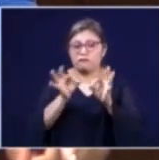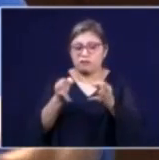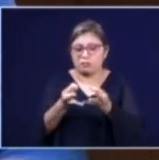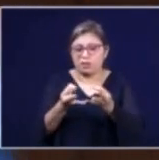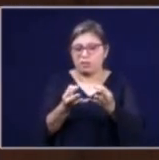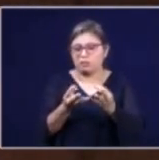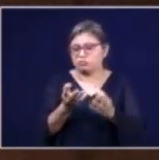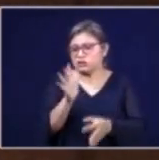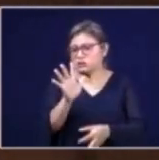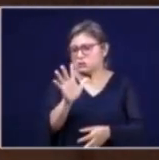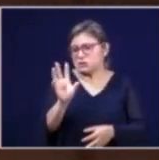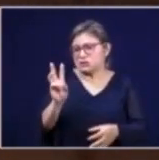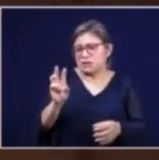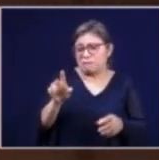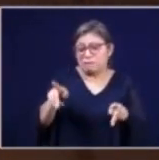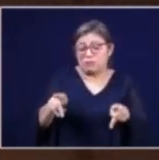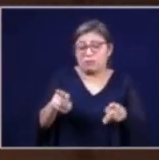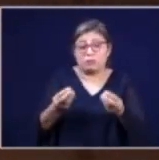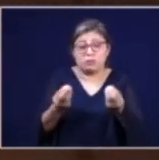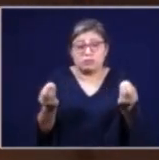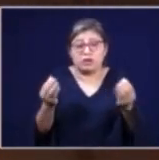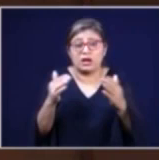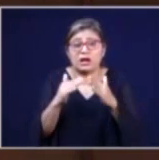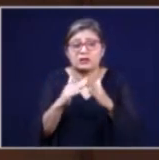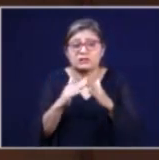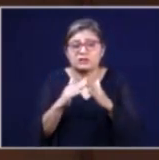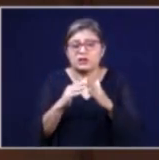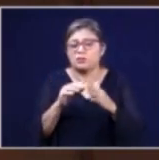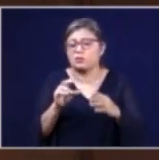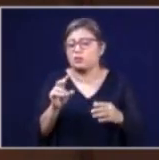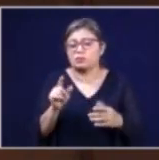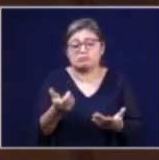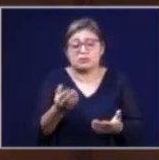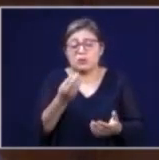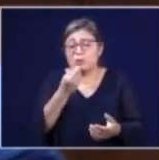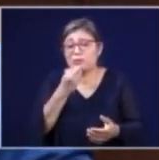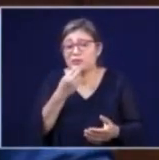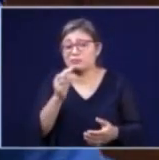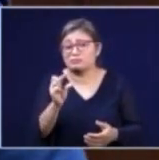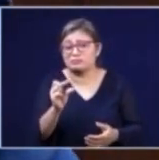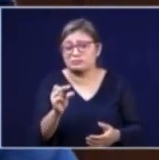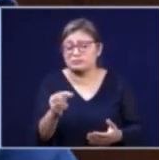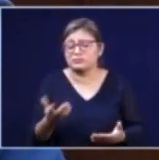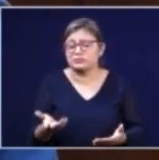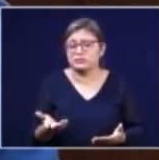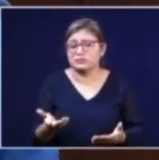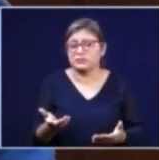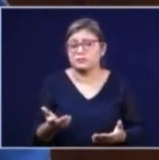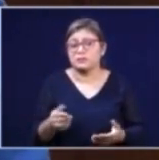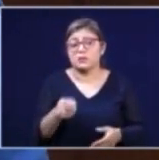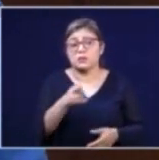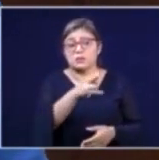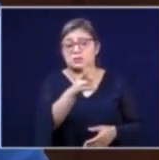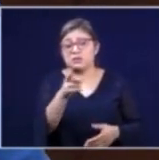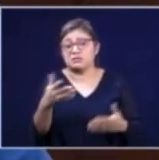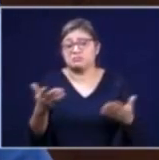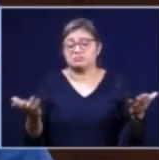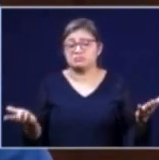Róbale al pobre para darle al rico. Y eso es lo que está pasando aquí con el proyecto de